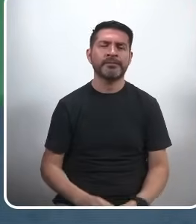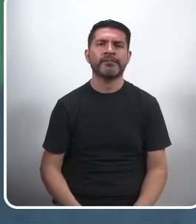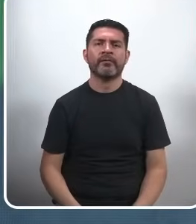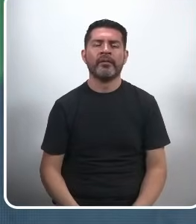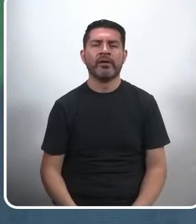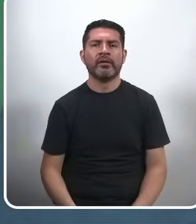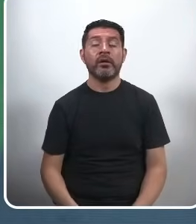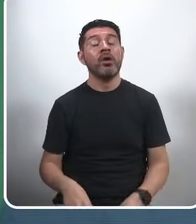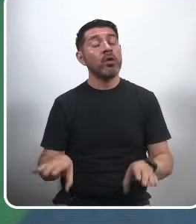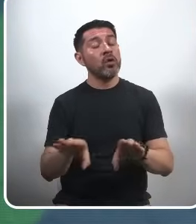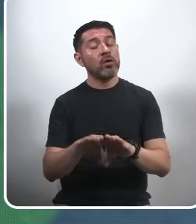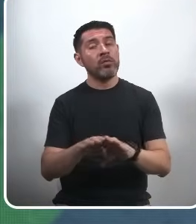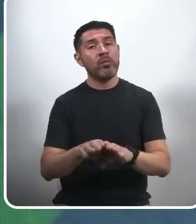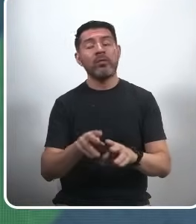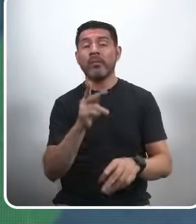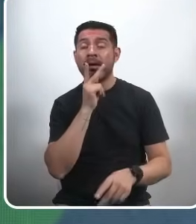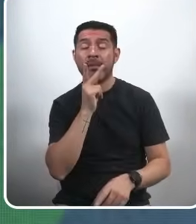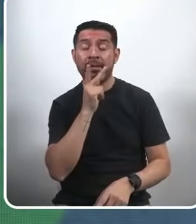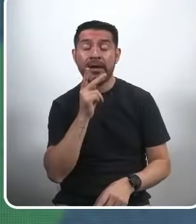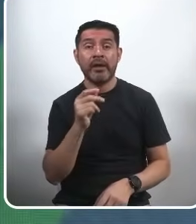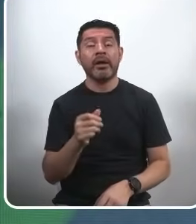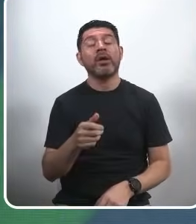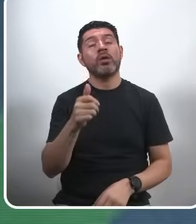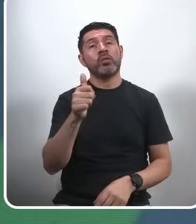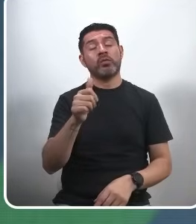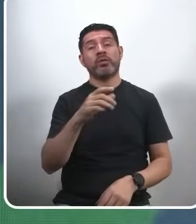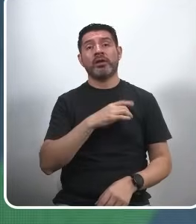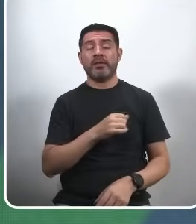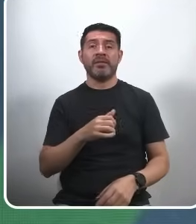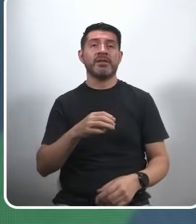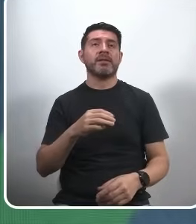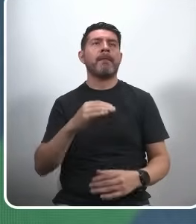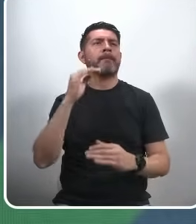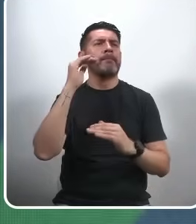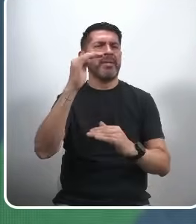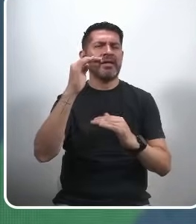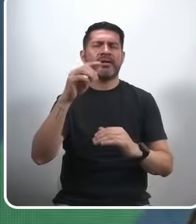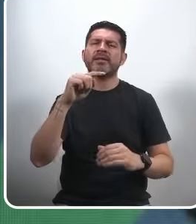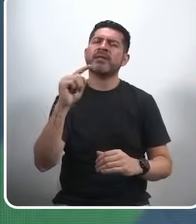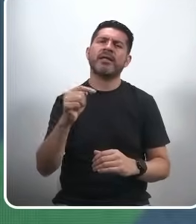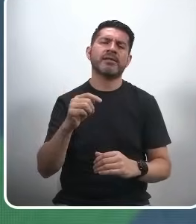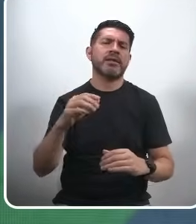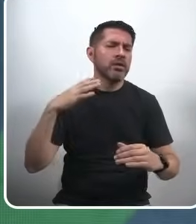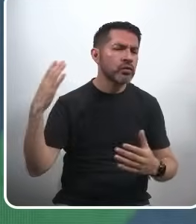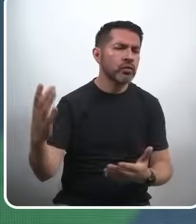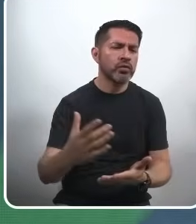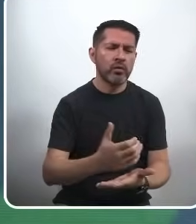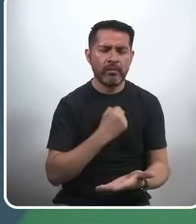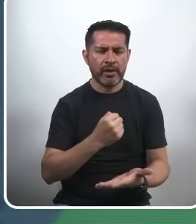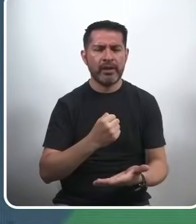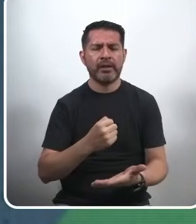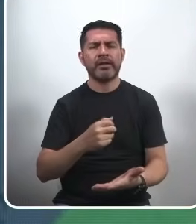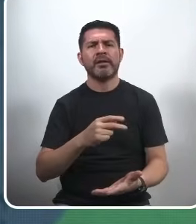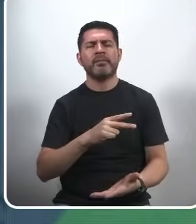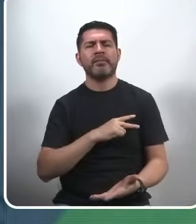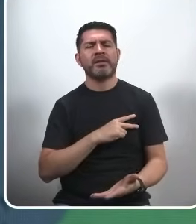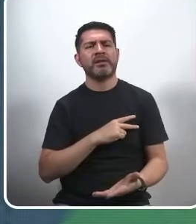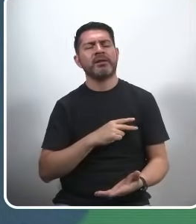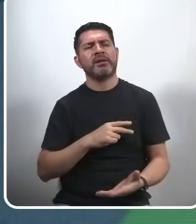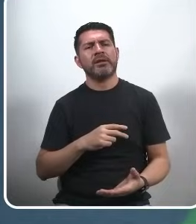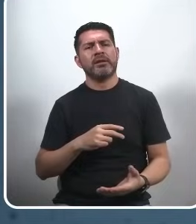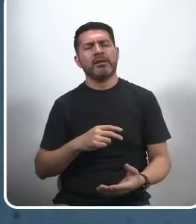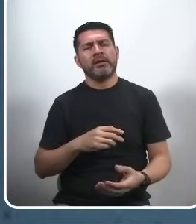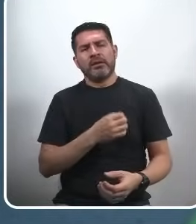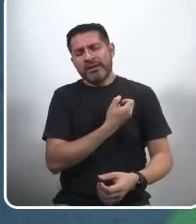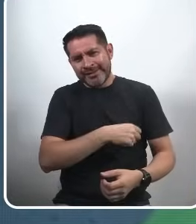Como papá, uno de mis grandes retos es yo mantener mis emociones sanas, mantener mi salud sana,